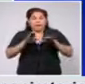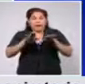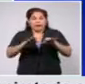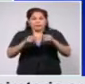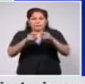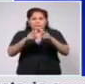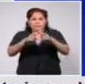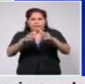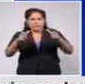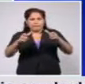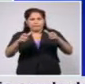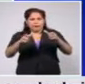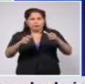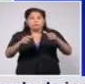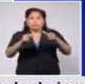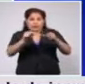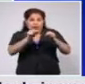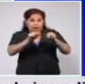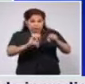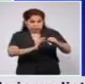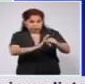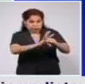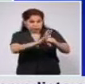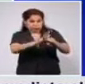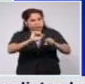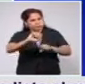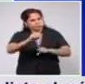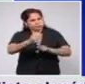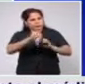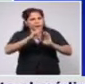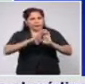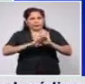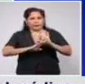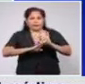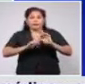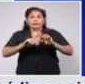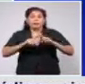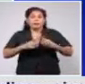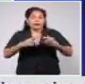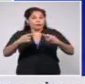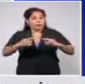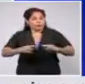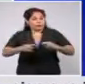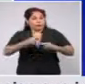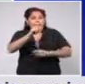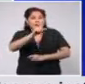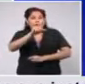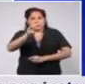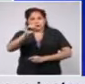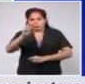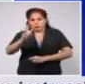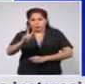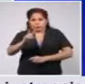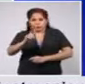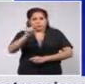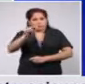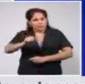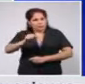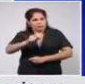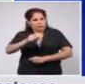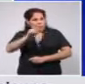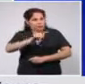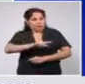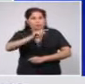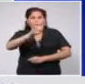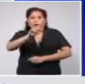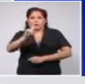incremento de actividad de restricción, pero de todas formas con 102 casos en el día de ayer,